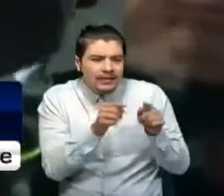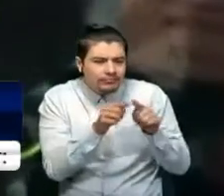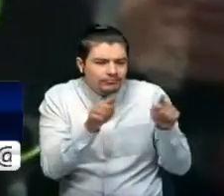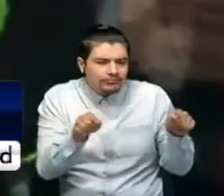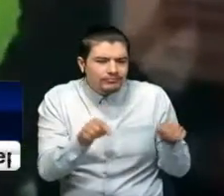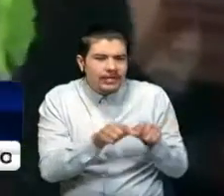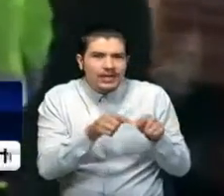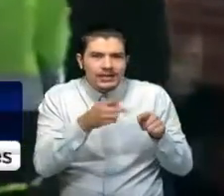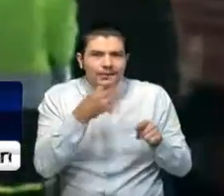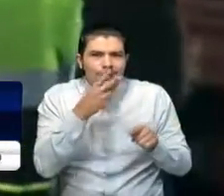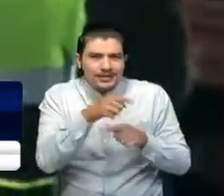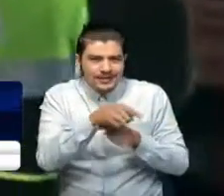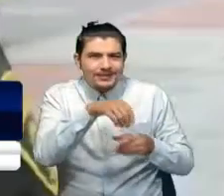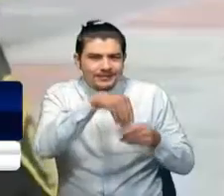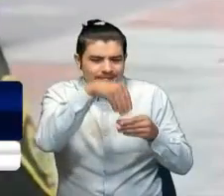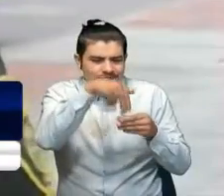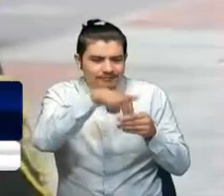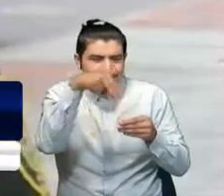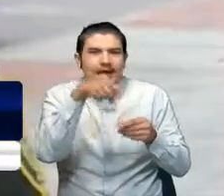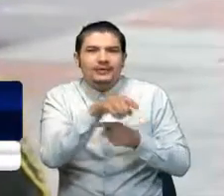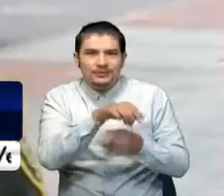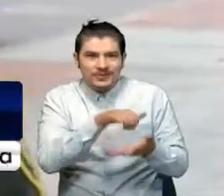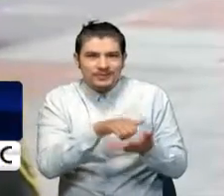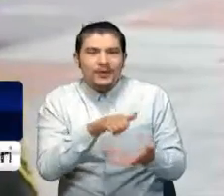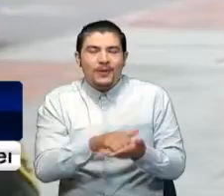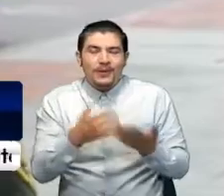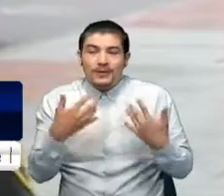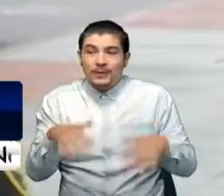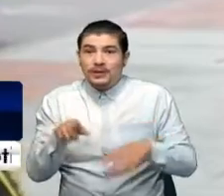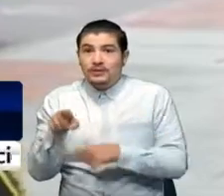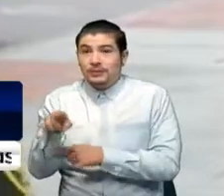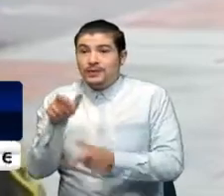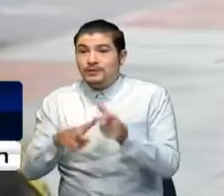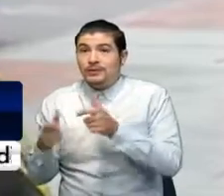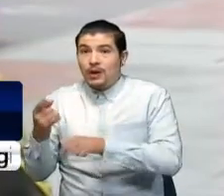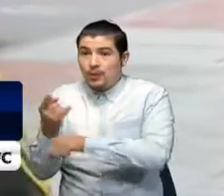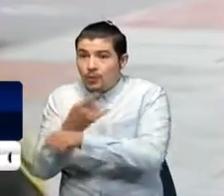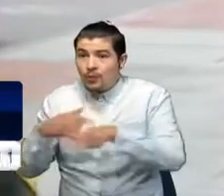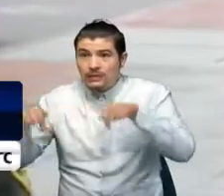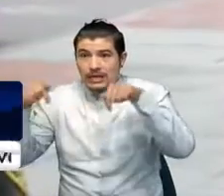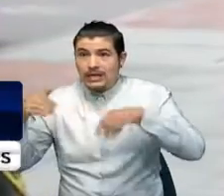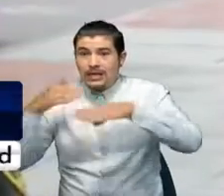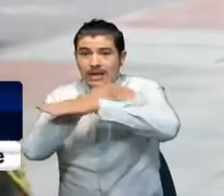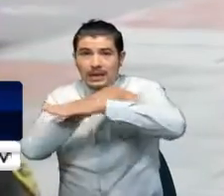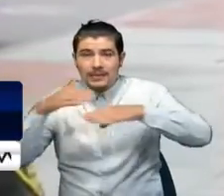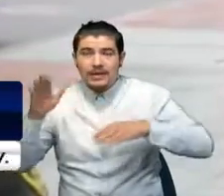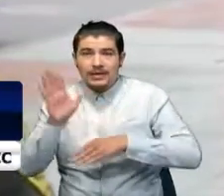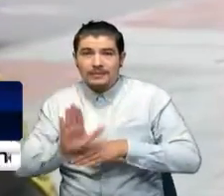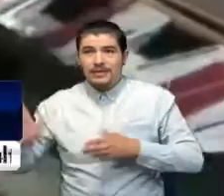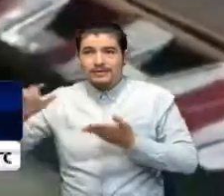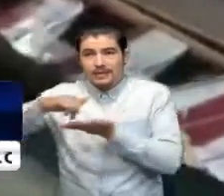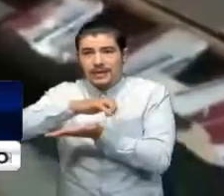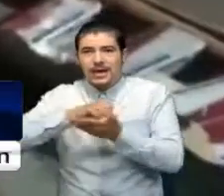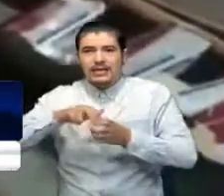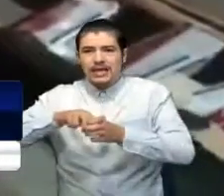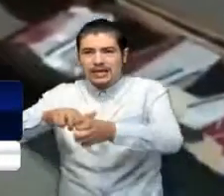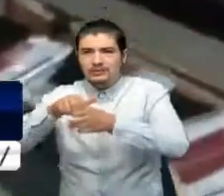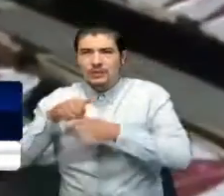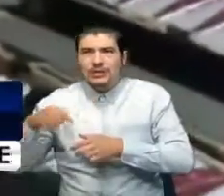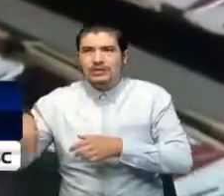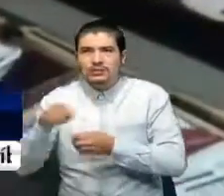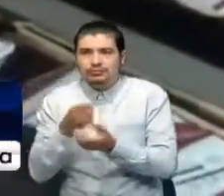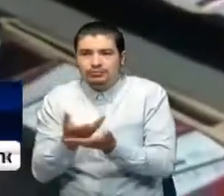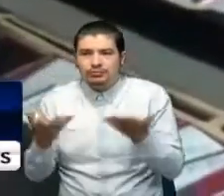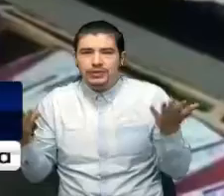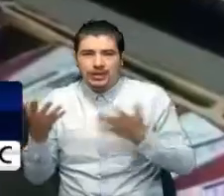colchones. Esto demuestra que siguen utilizando las vías del departamento y vehículos para transportar esa serie de elementos. Los